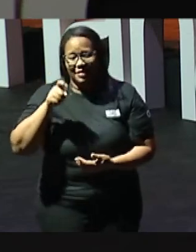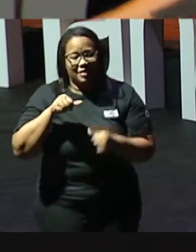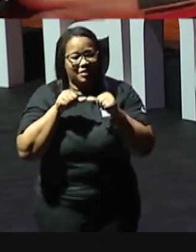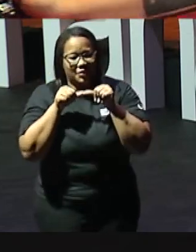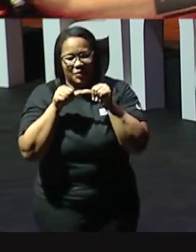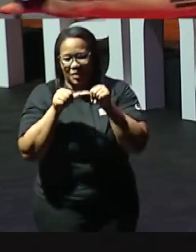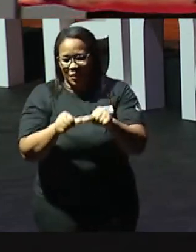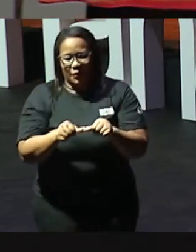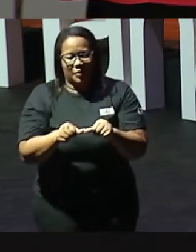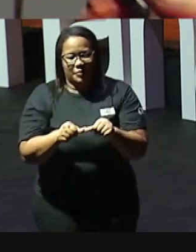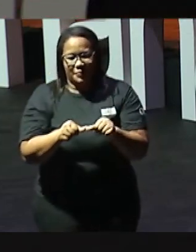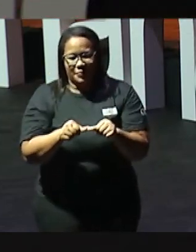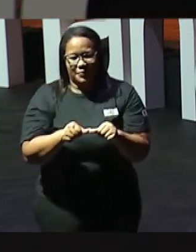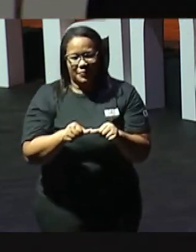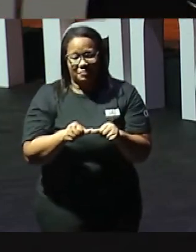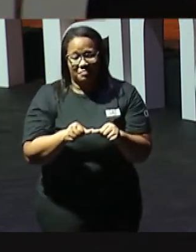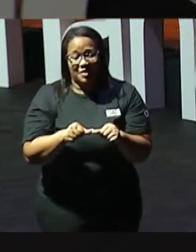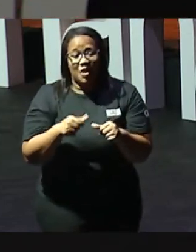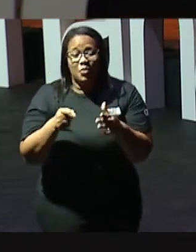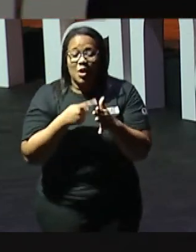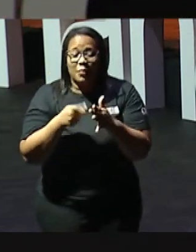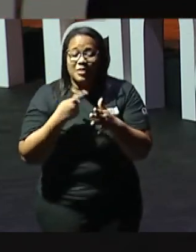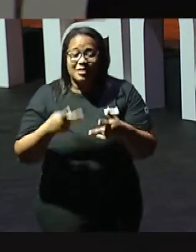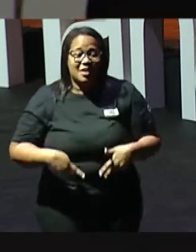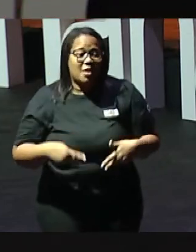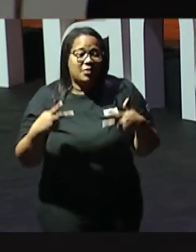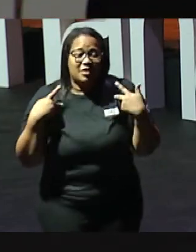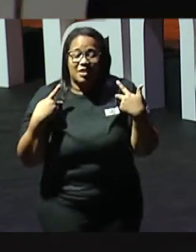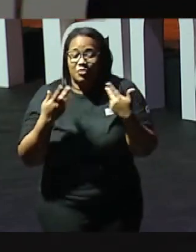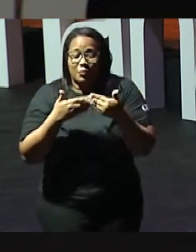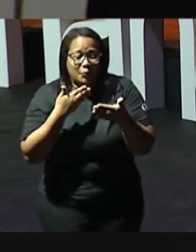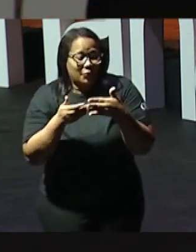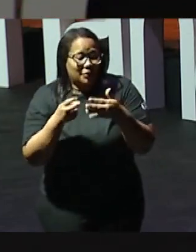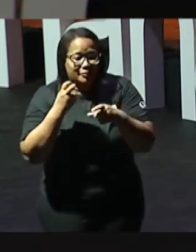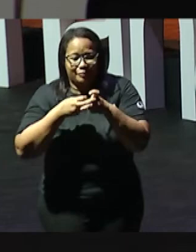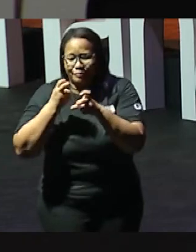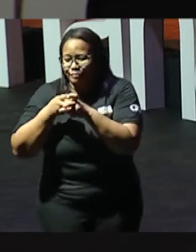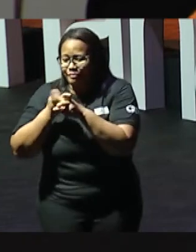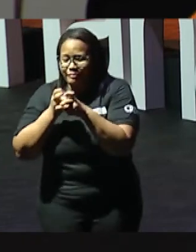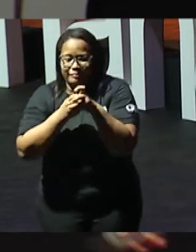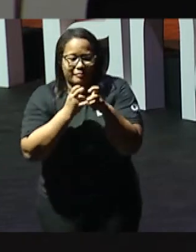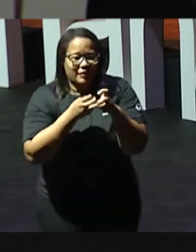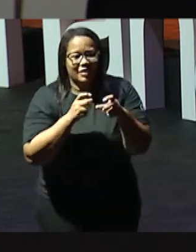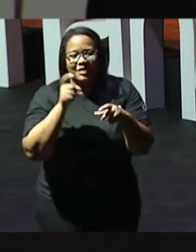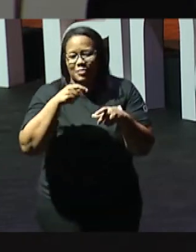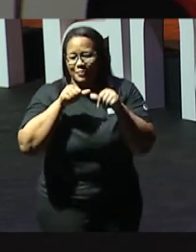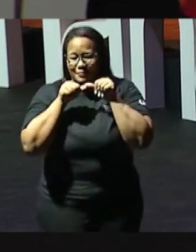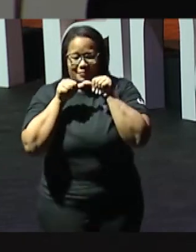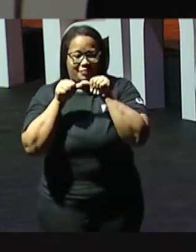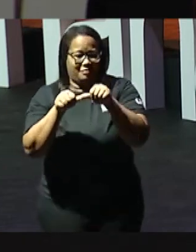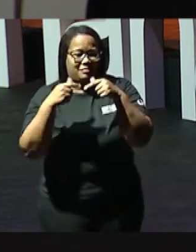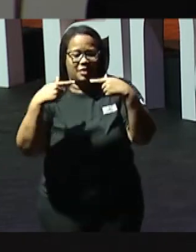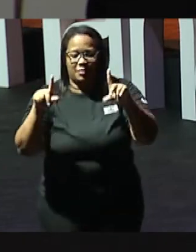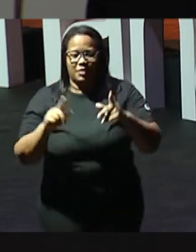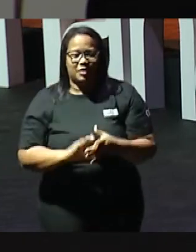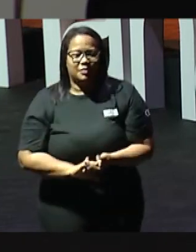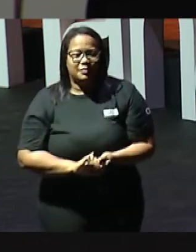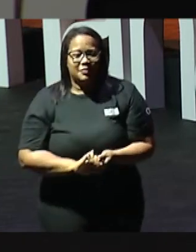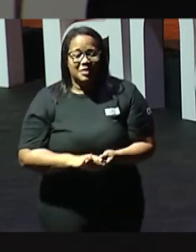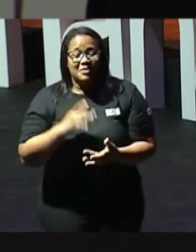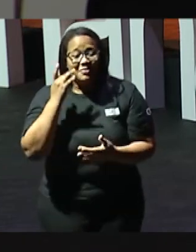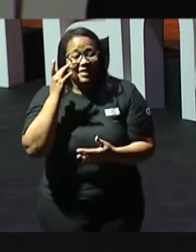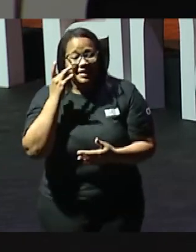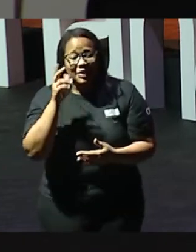y tú dices aimen esto es hay que darle para allá y nos hundíamos faltando el 30 por ciento de un proyecto